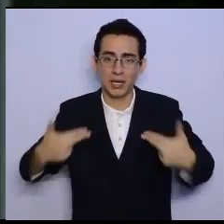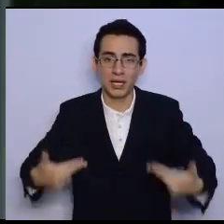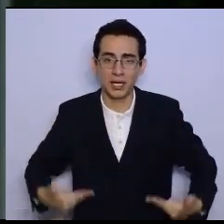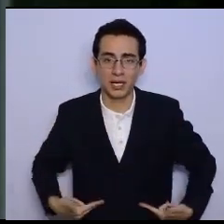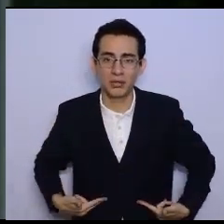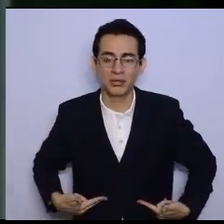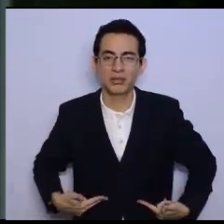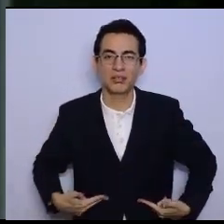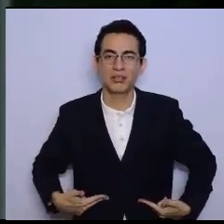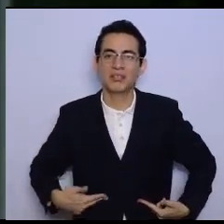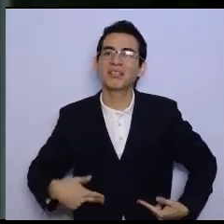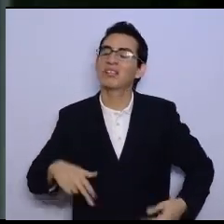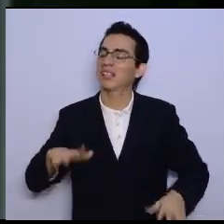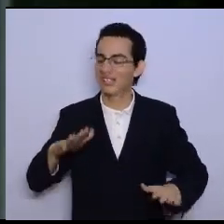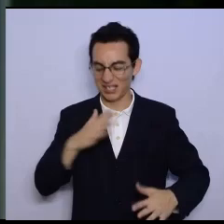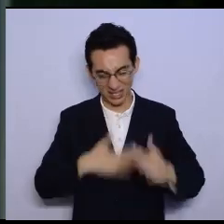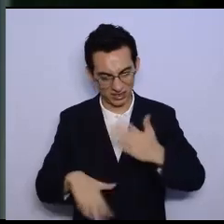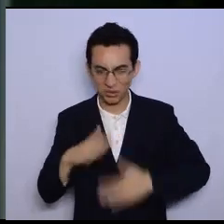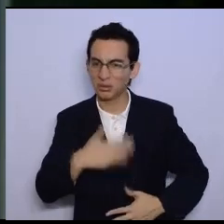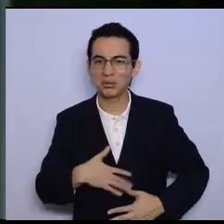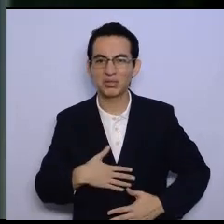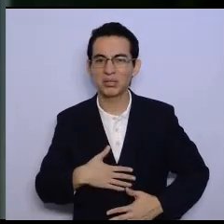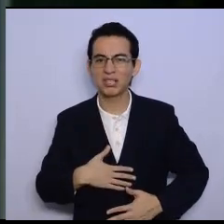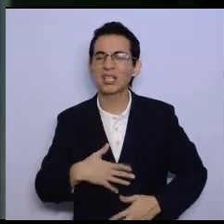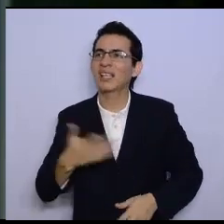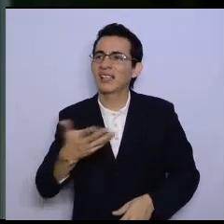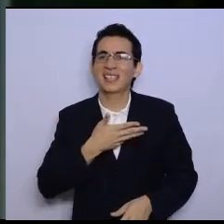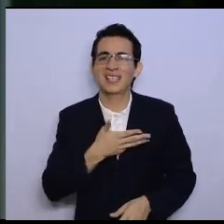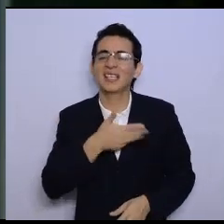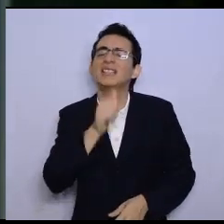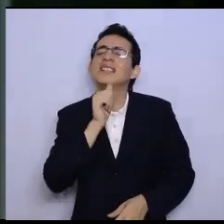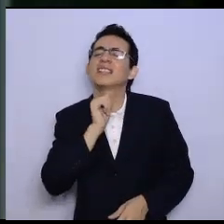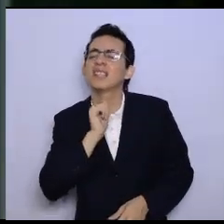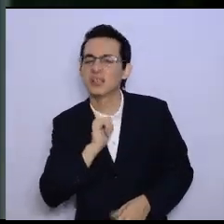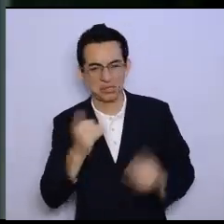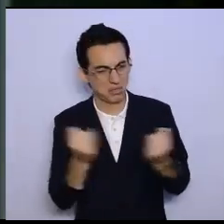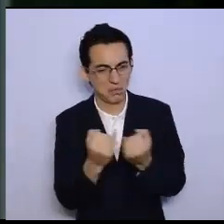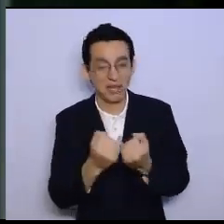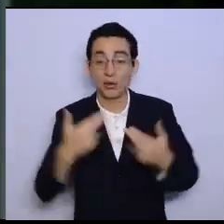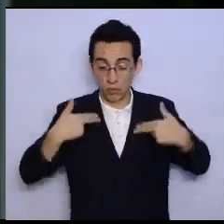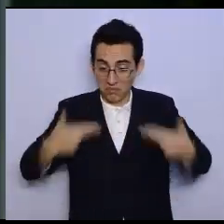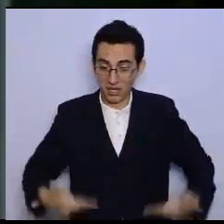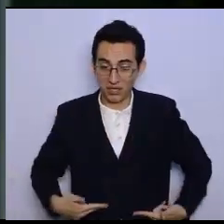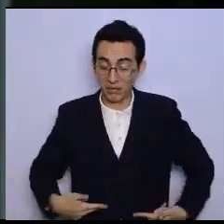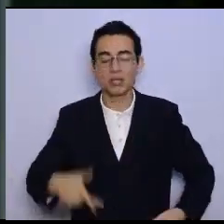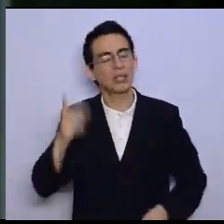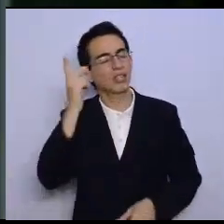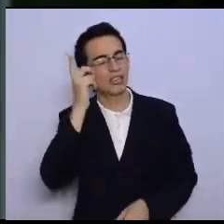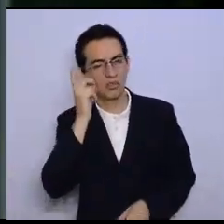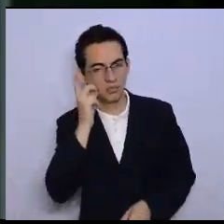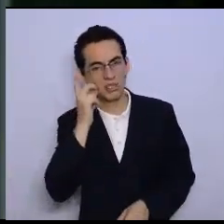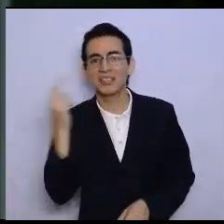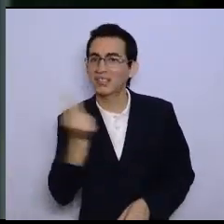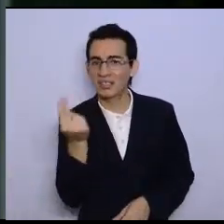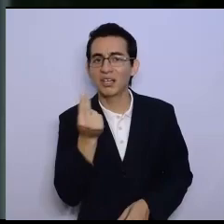se cansó, tuvo sed. Él como humano tenía que dormir, tenía que